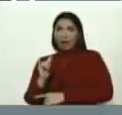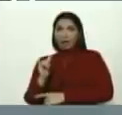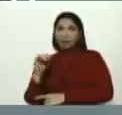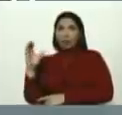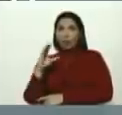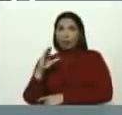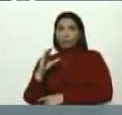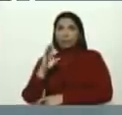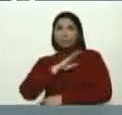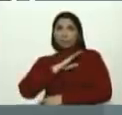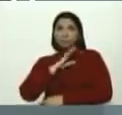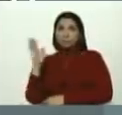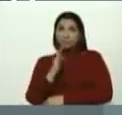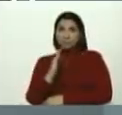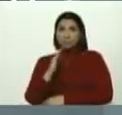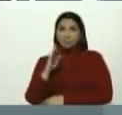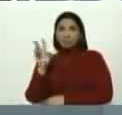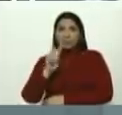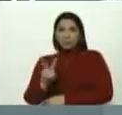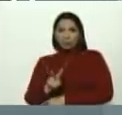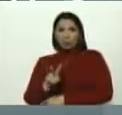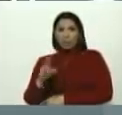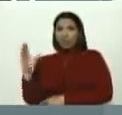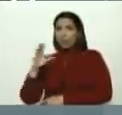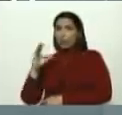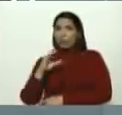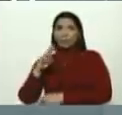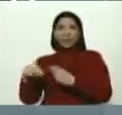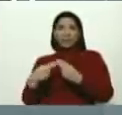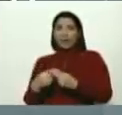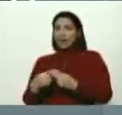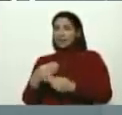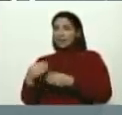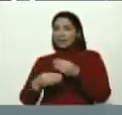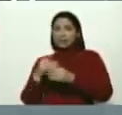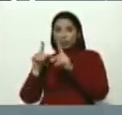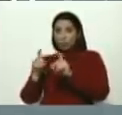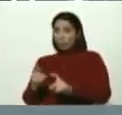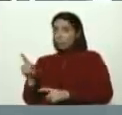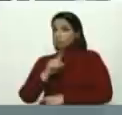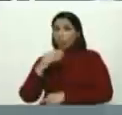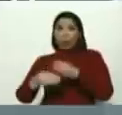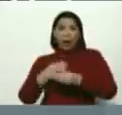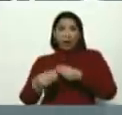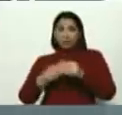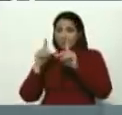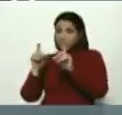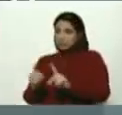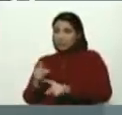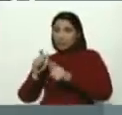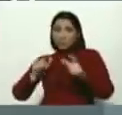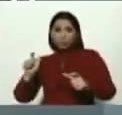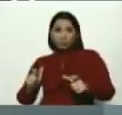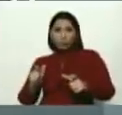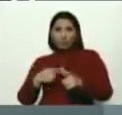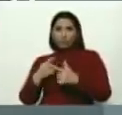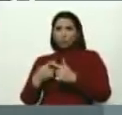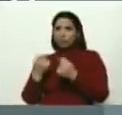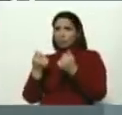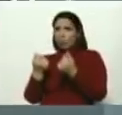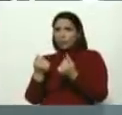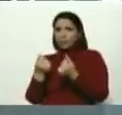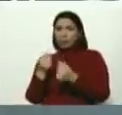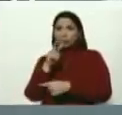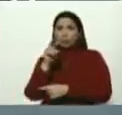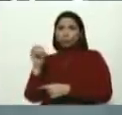venezolanos. En Colombia nadie les hizo el examen, porque no le hacen examen a la gente. El examen cuesta